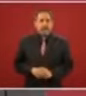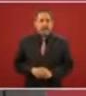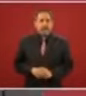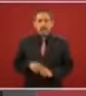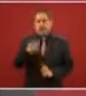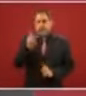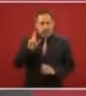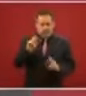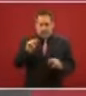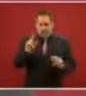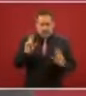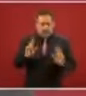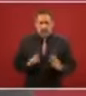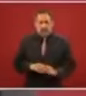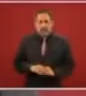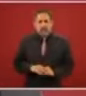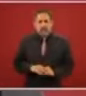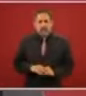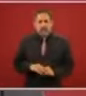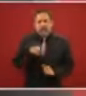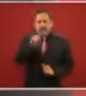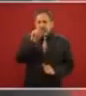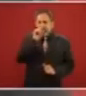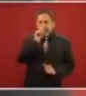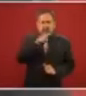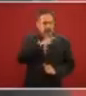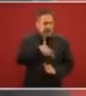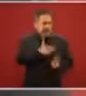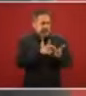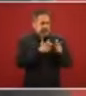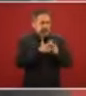Pero no solo los que tienen intereses creados,